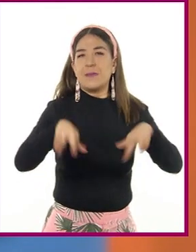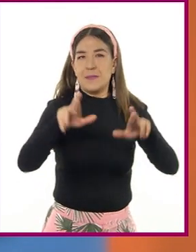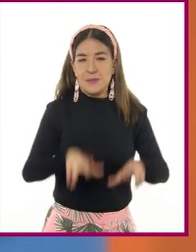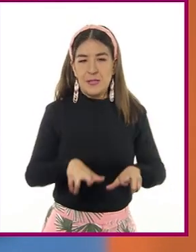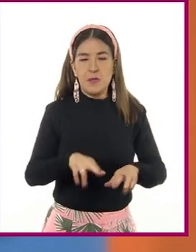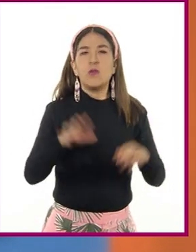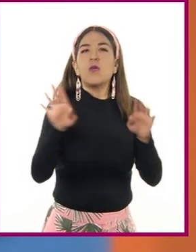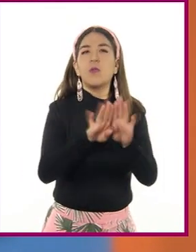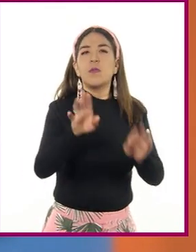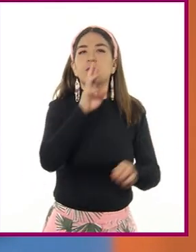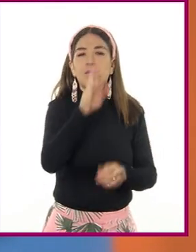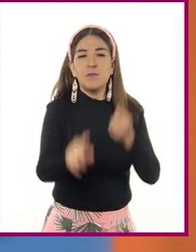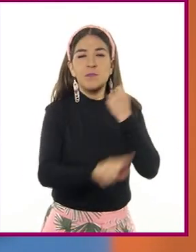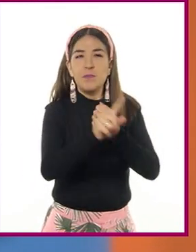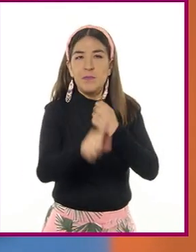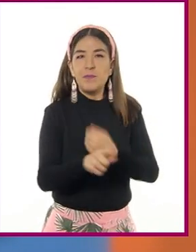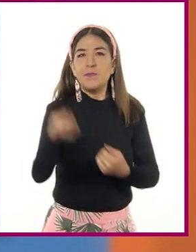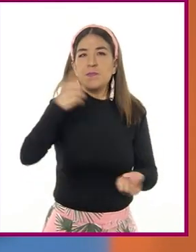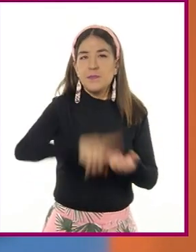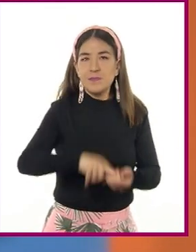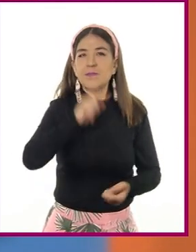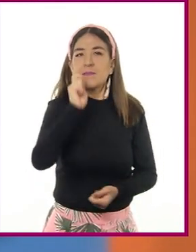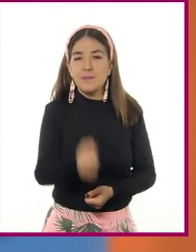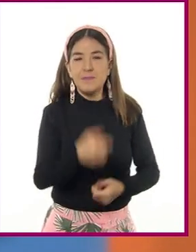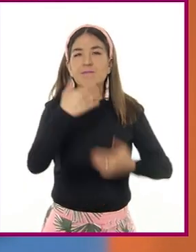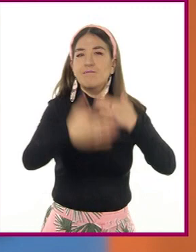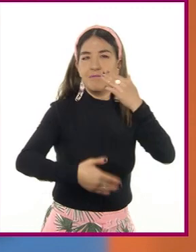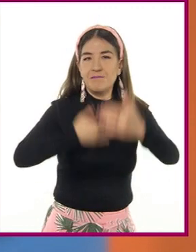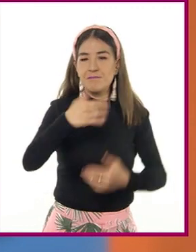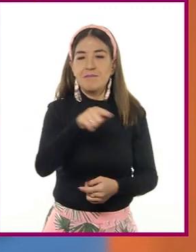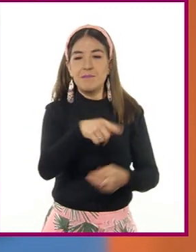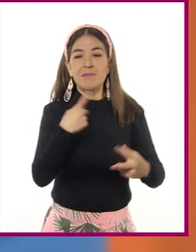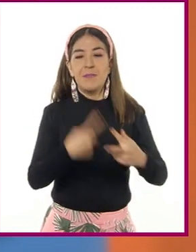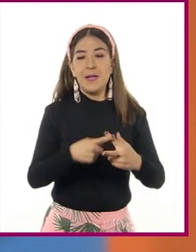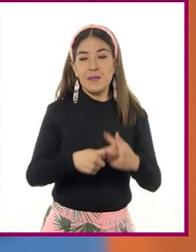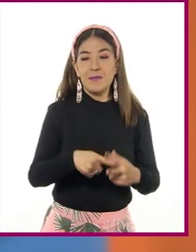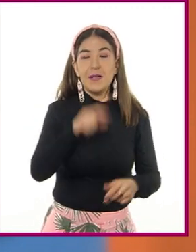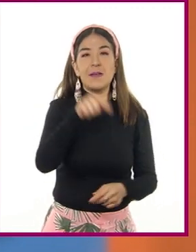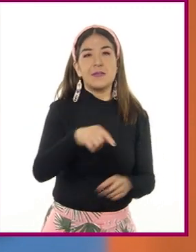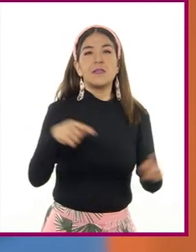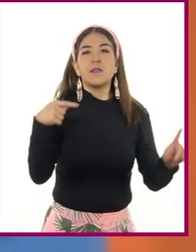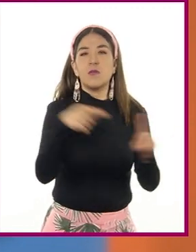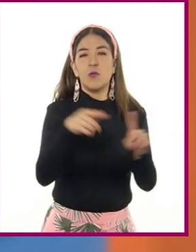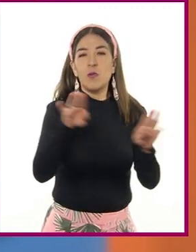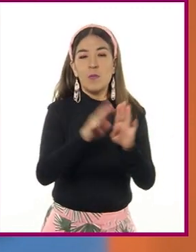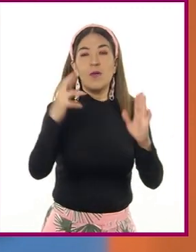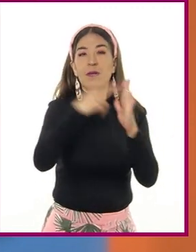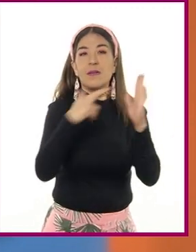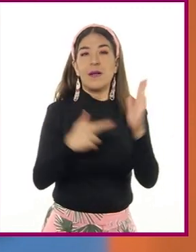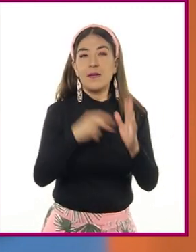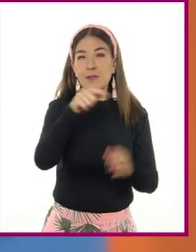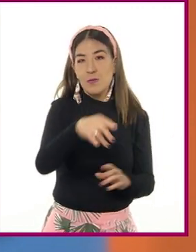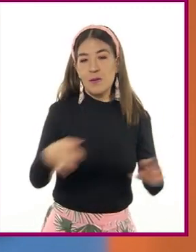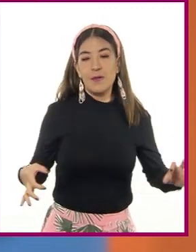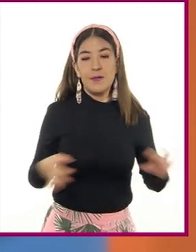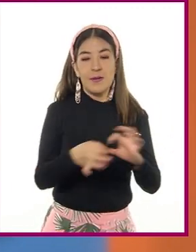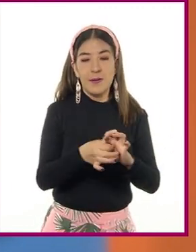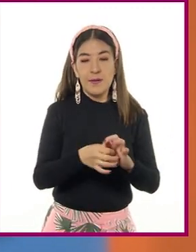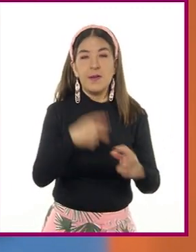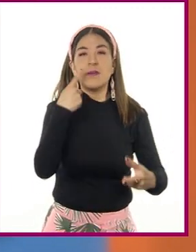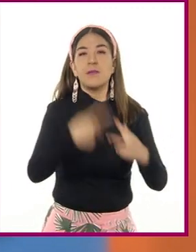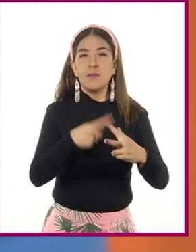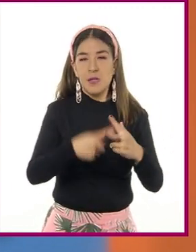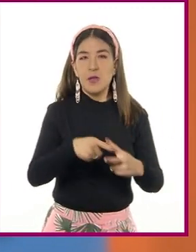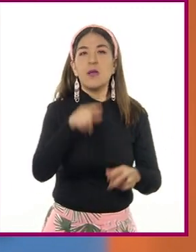Resolveremos problemas en situaciones que representan sucesiones aritméticas. Estableceremos la regla que las representa.